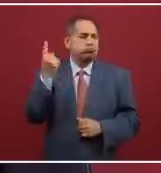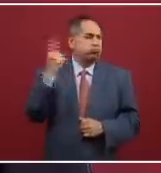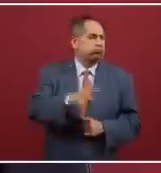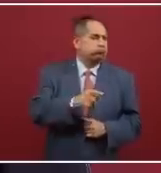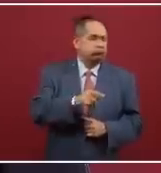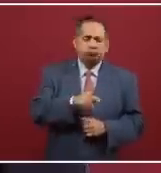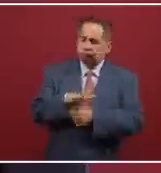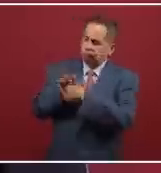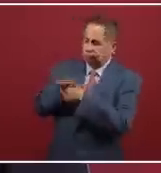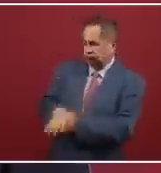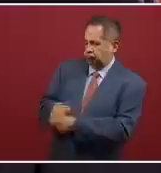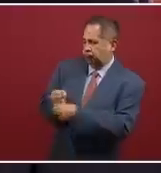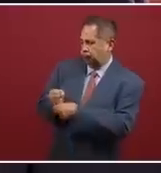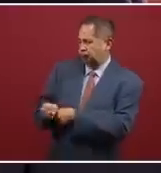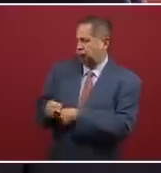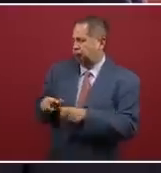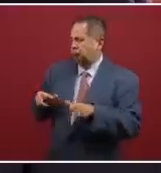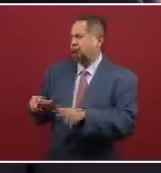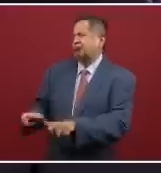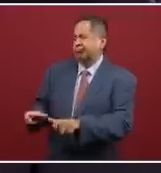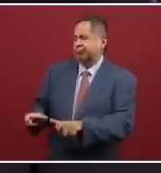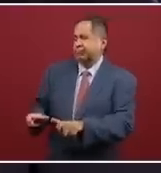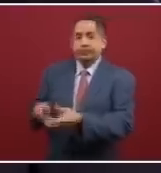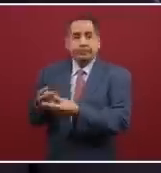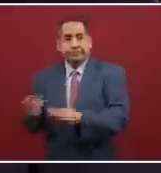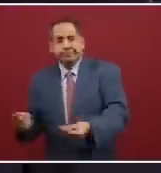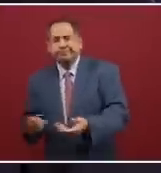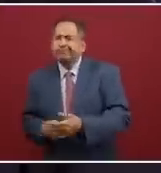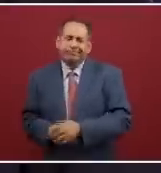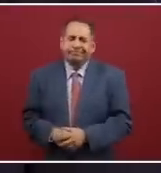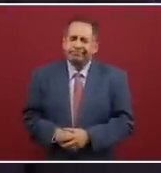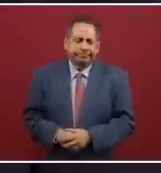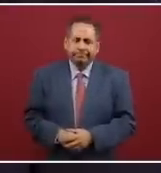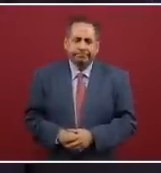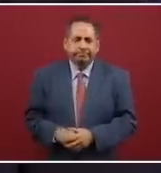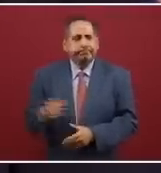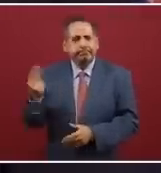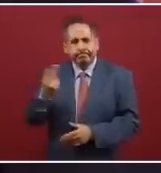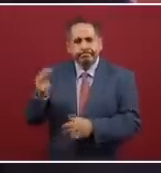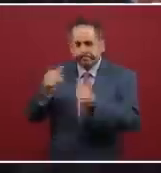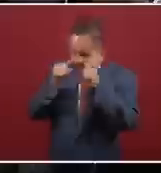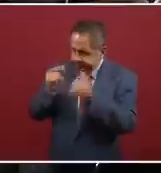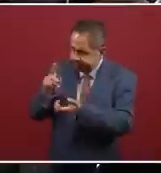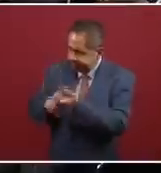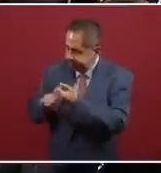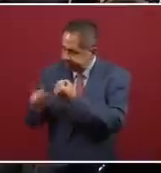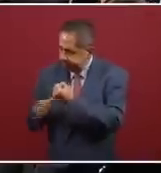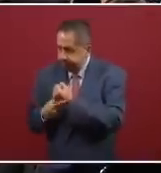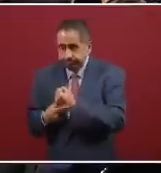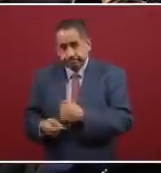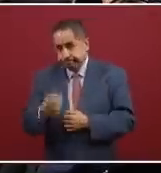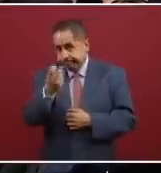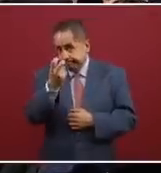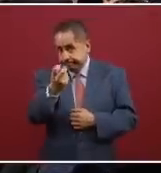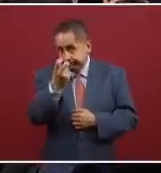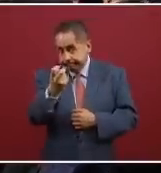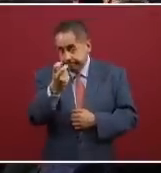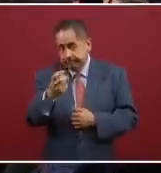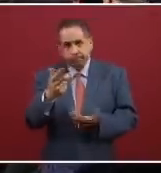fuerza con medidas coercitivas entonces eso es lo que méxico